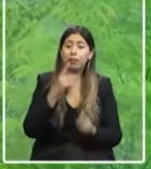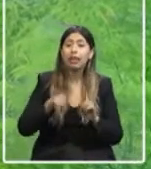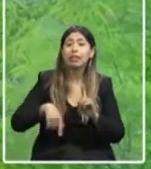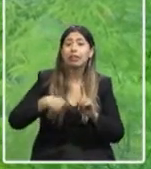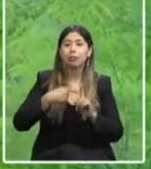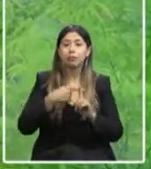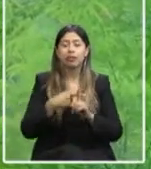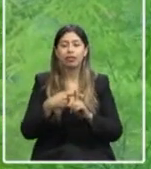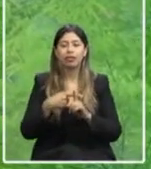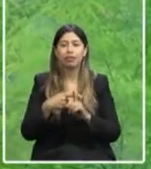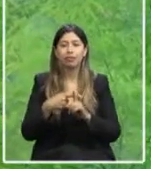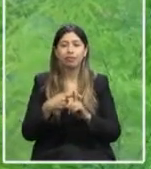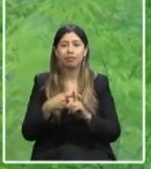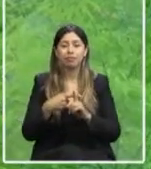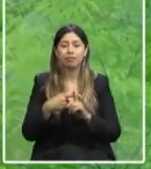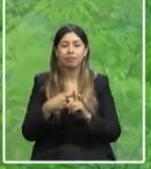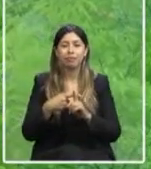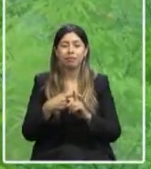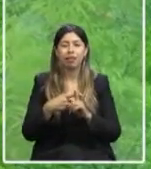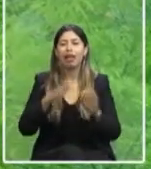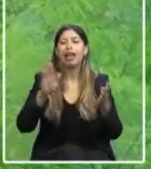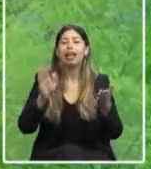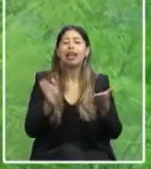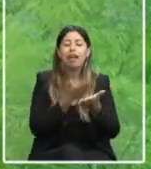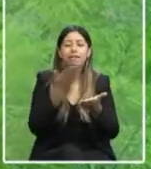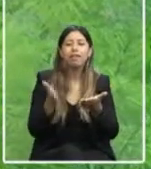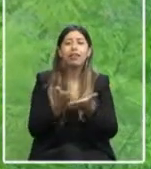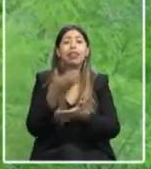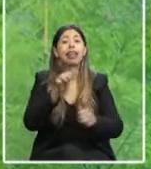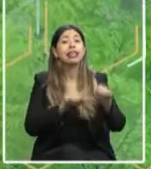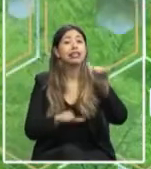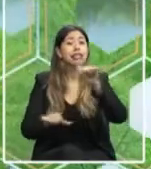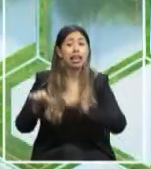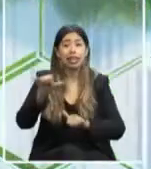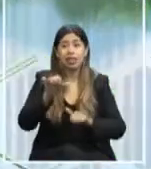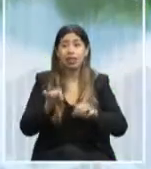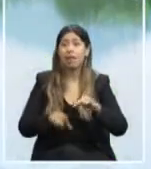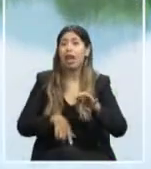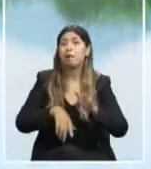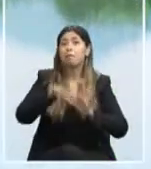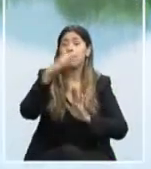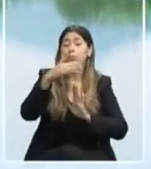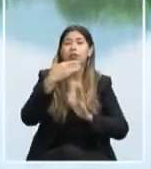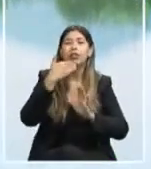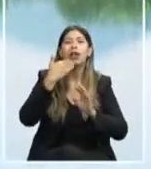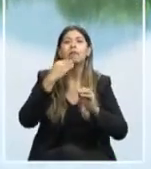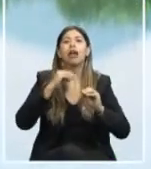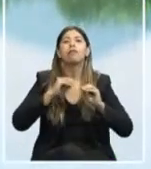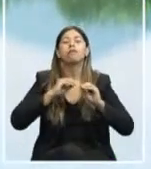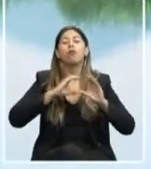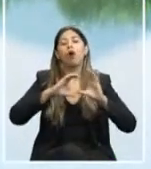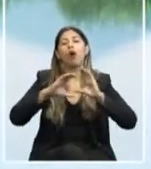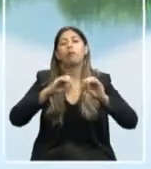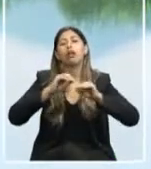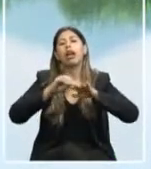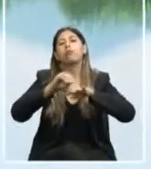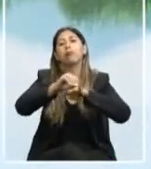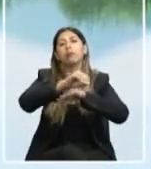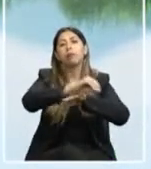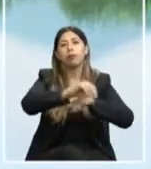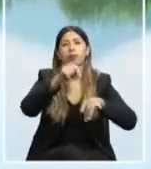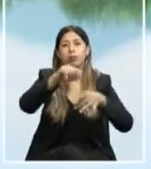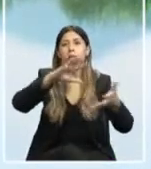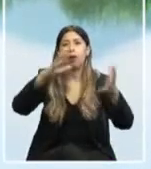las principales revistas científicas y medios de prensa del mundo pudieron evidenciar